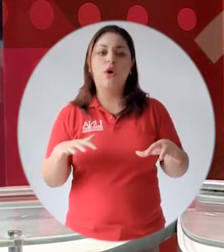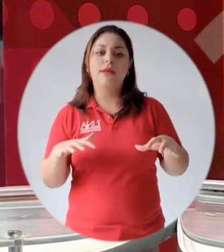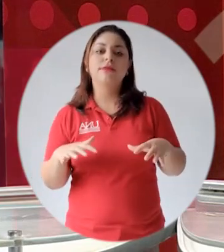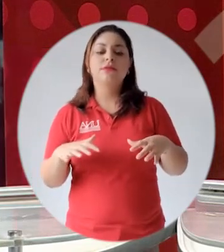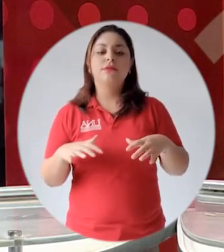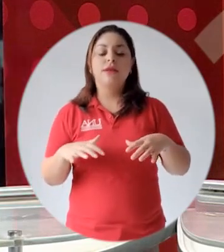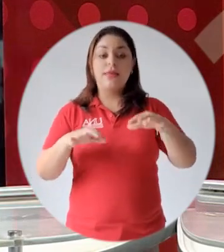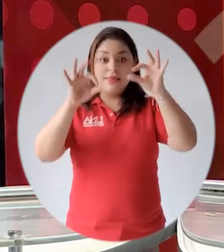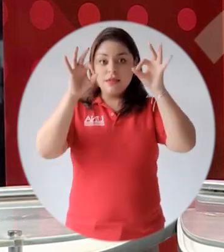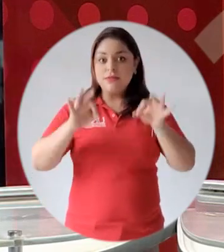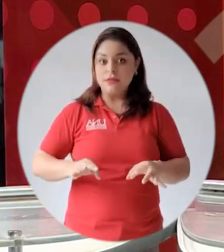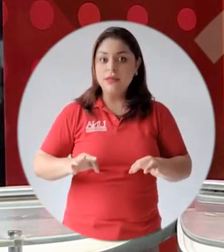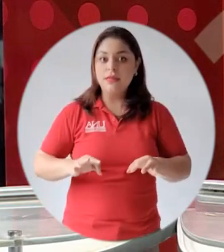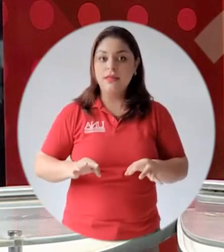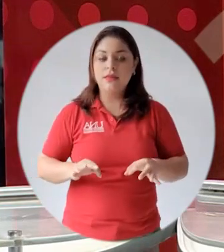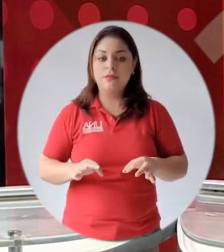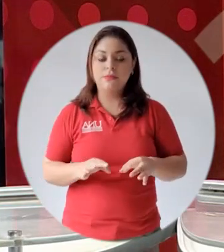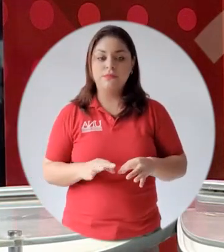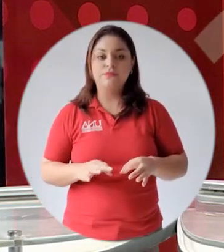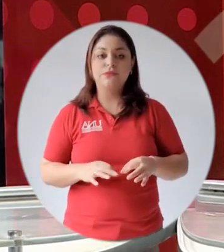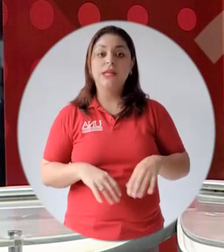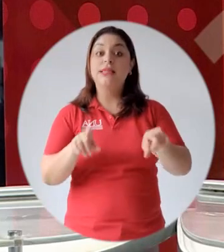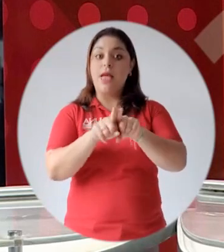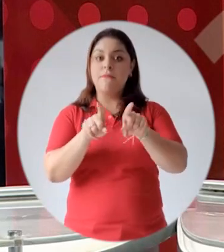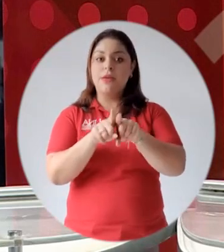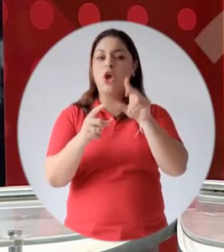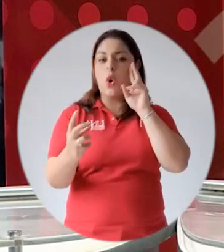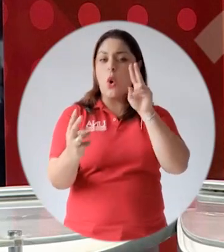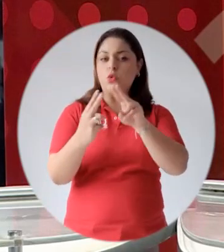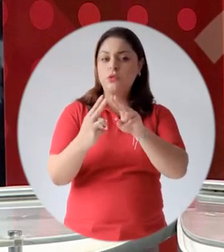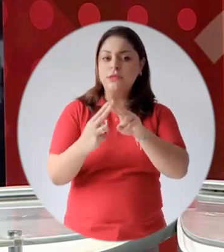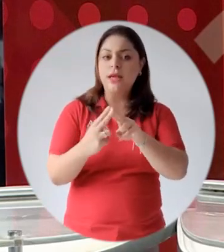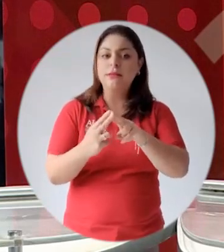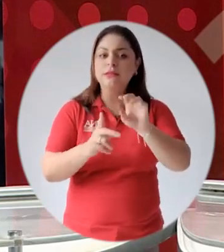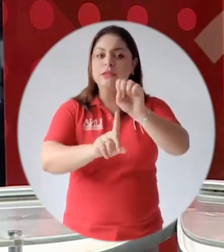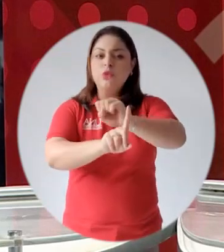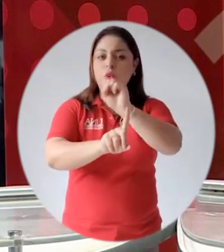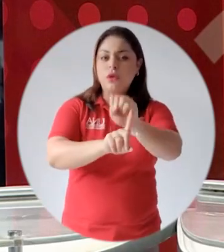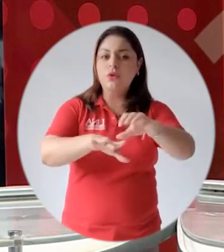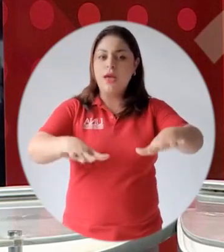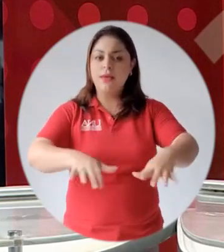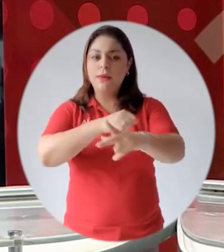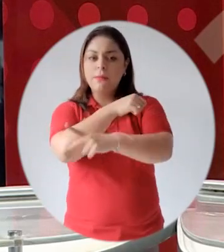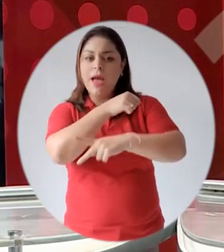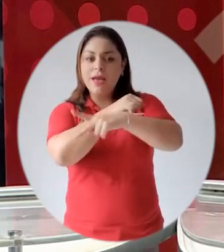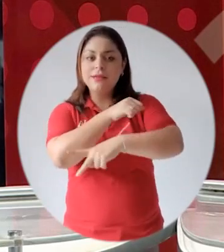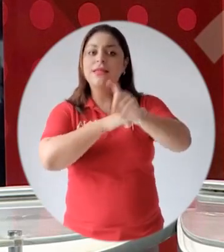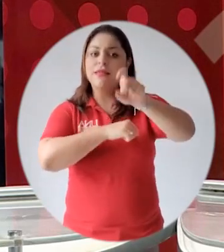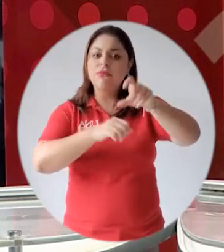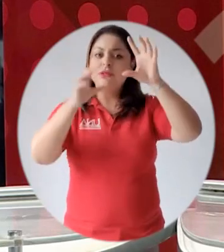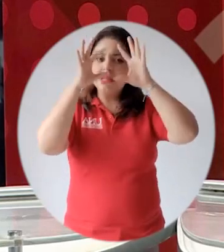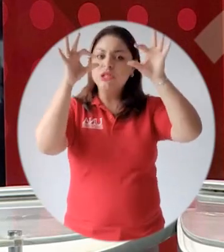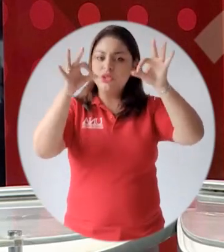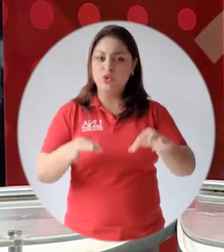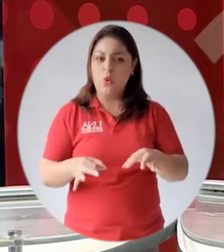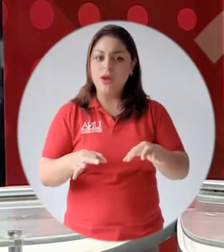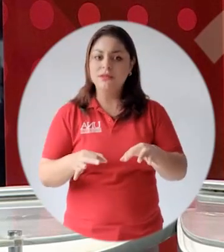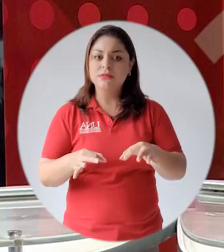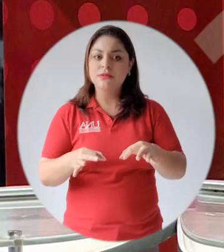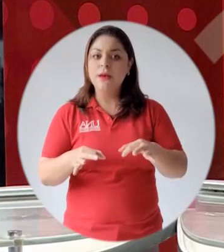también, como ustedes mencionaban, para conocer la situación en el país que vivimos y tomar decisiones al respecto desde el marco